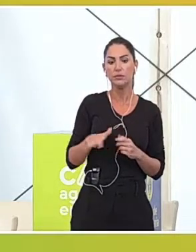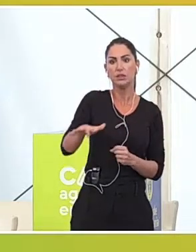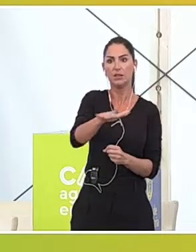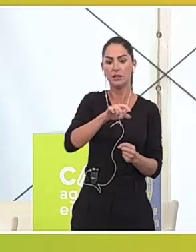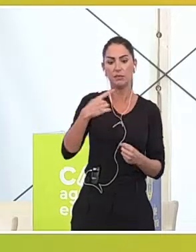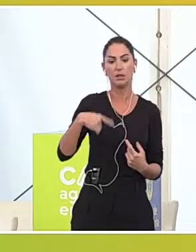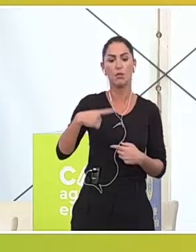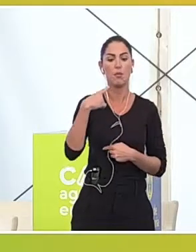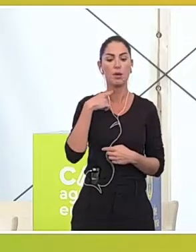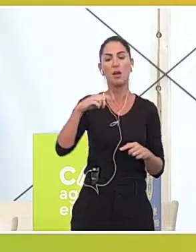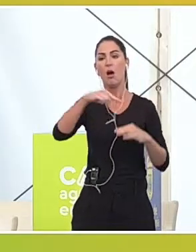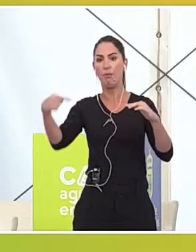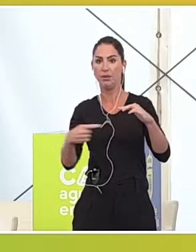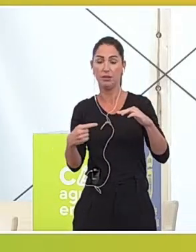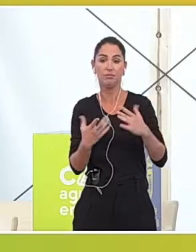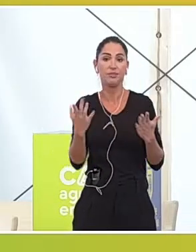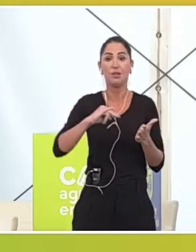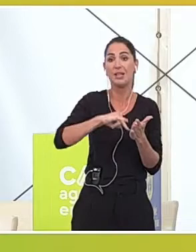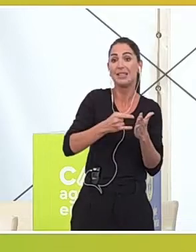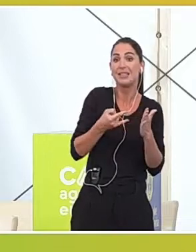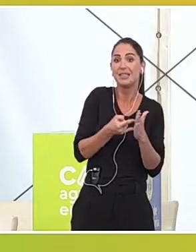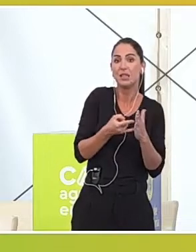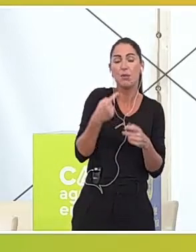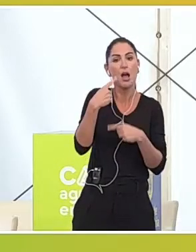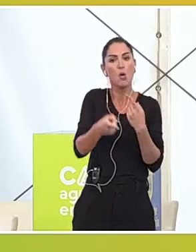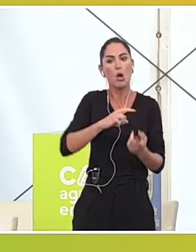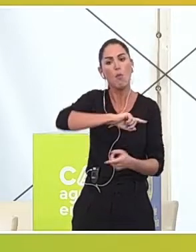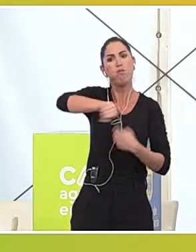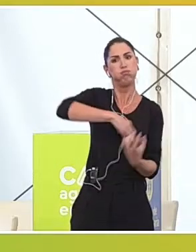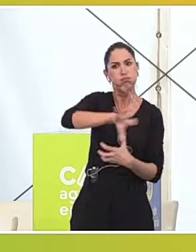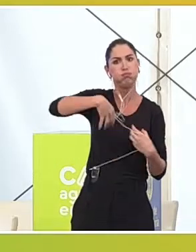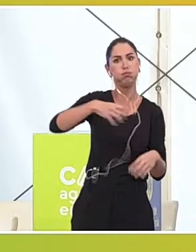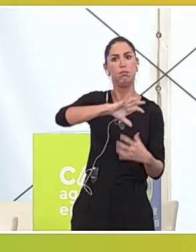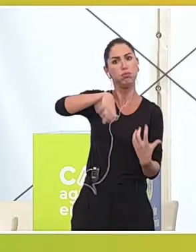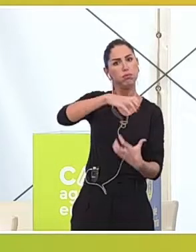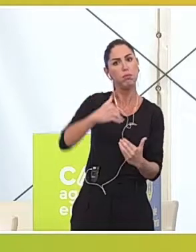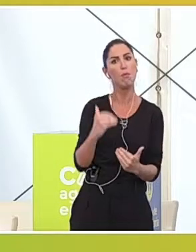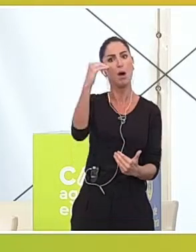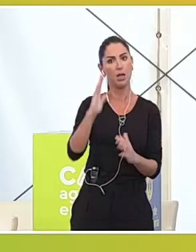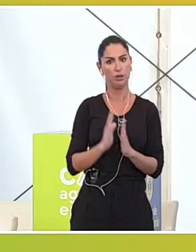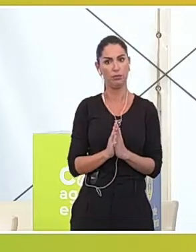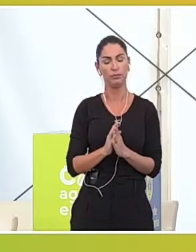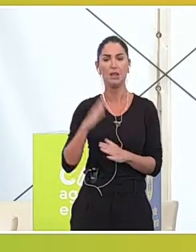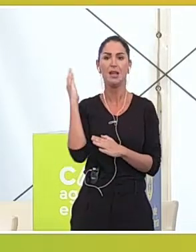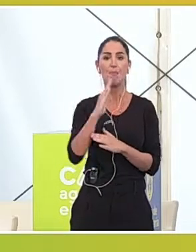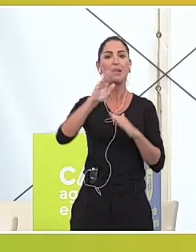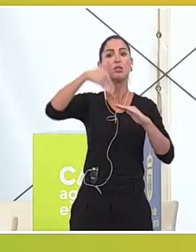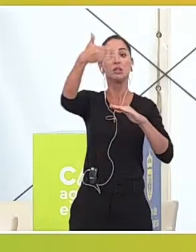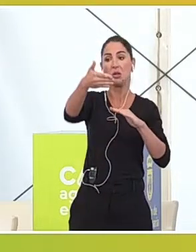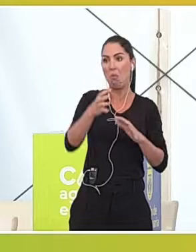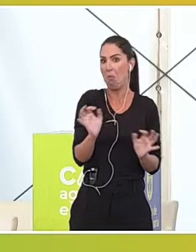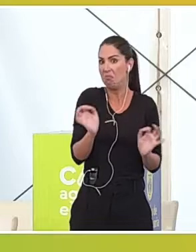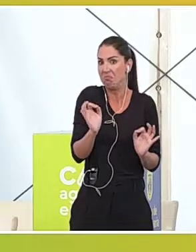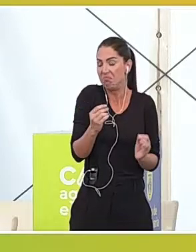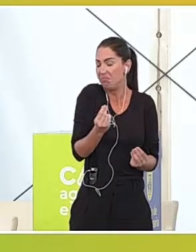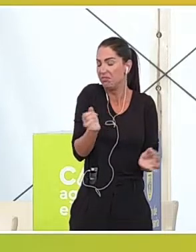perdiendo. Estamos requiriendo el sistema que bombee más alto. Impacto exterior. No tiene